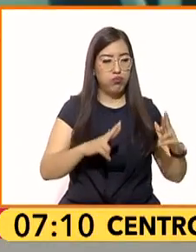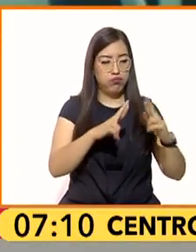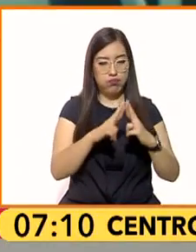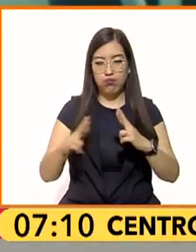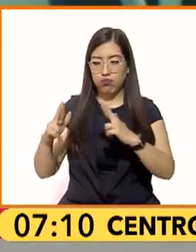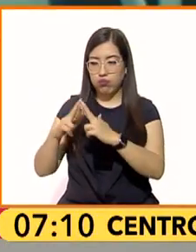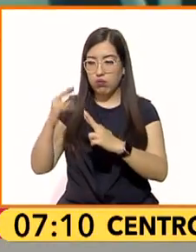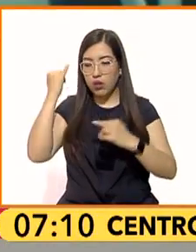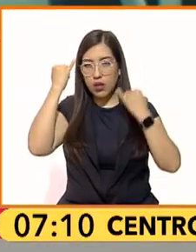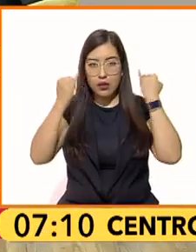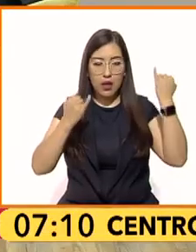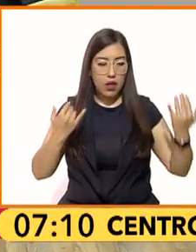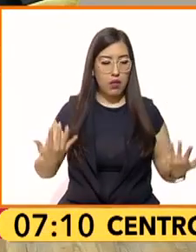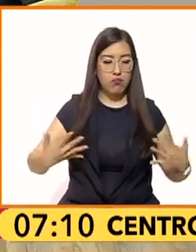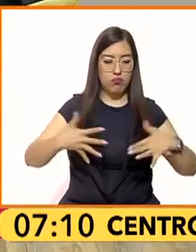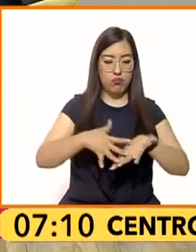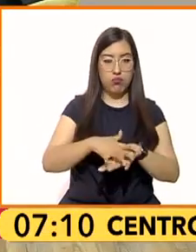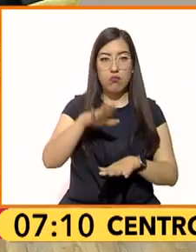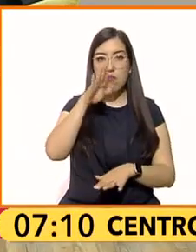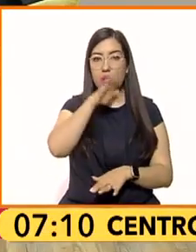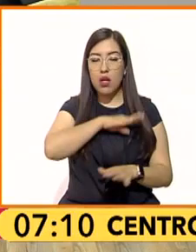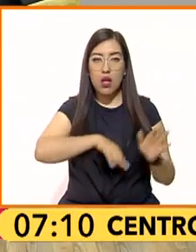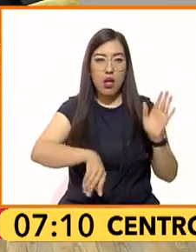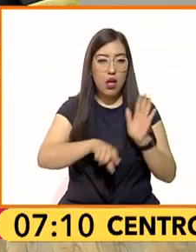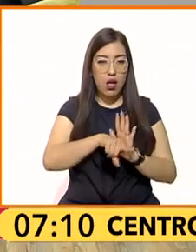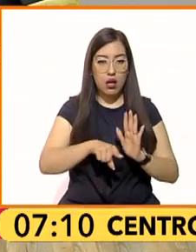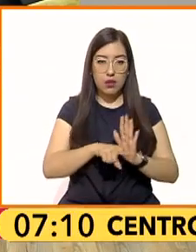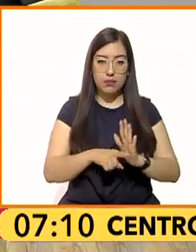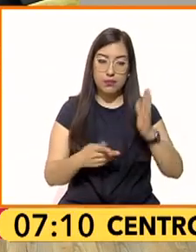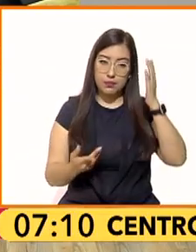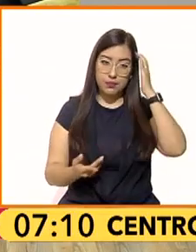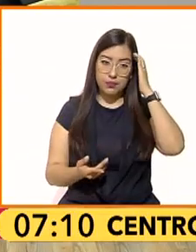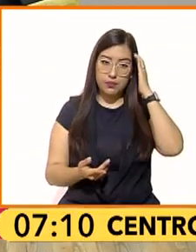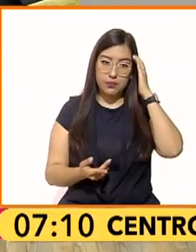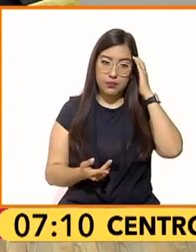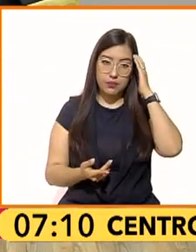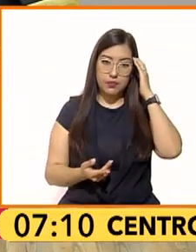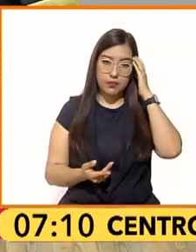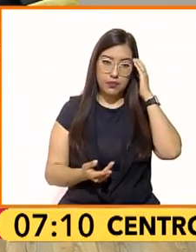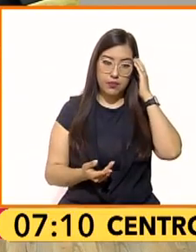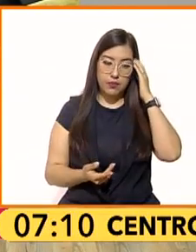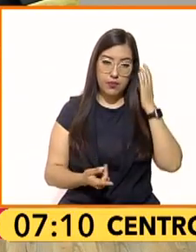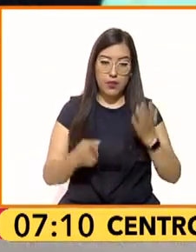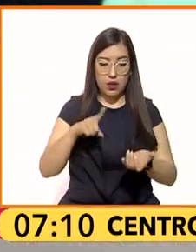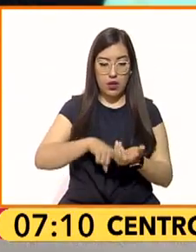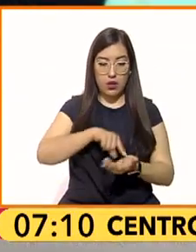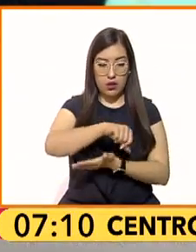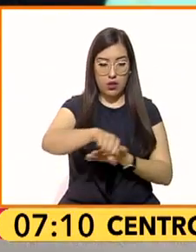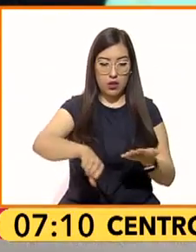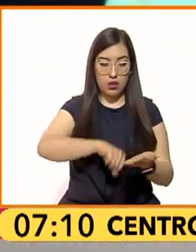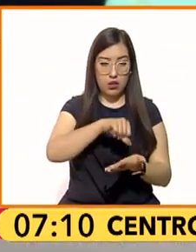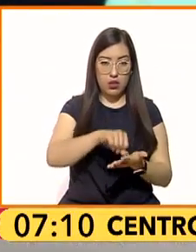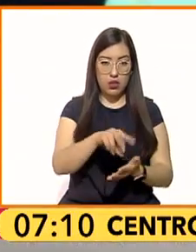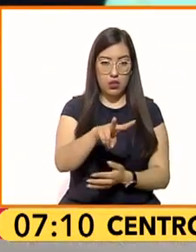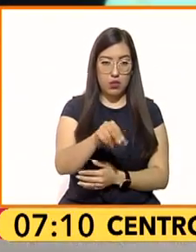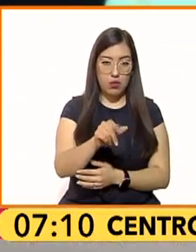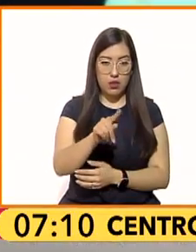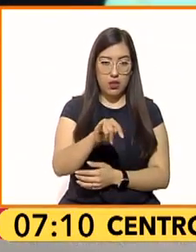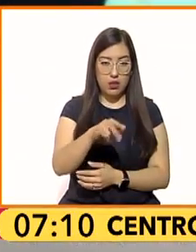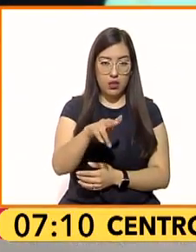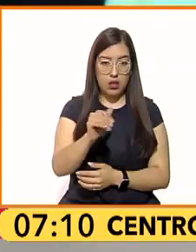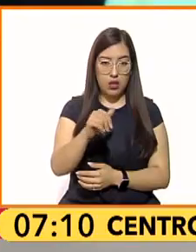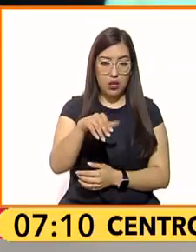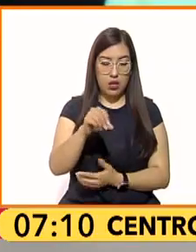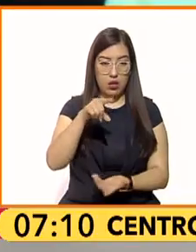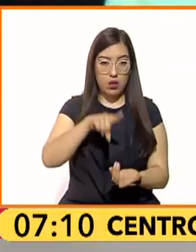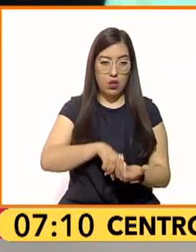decían. Sí. Y entonces al grado que en el centro del Vaticano estaba una deidad